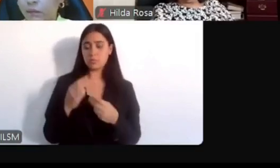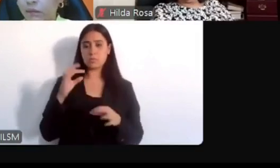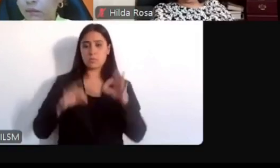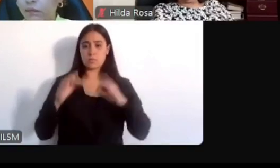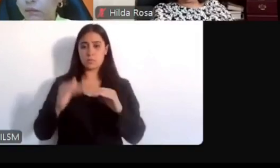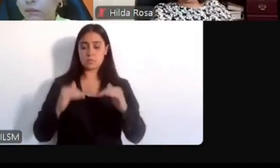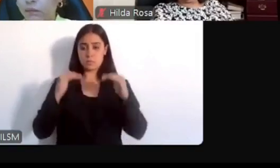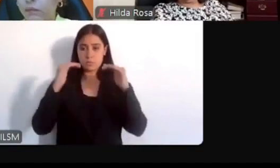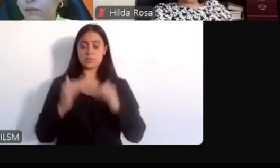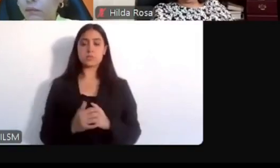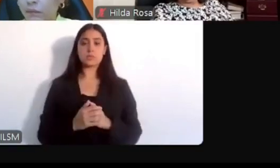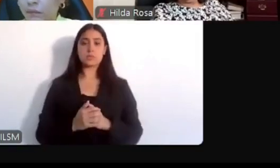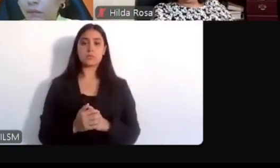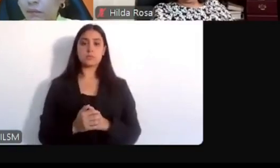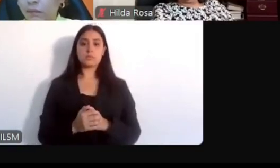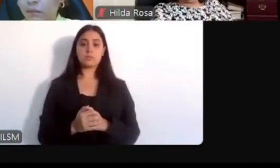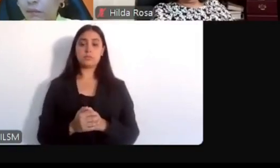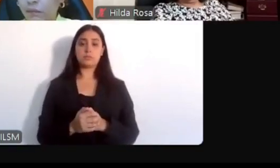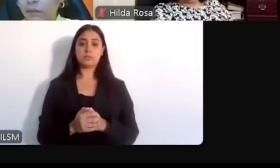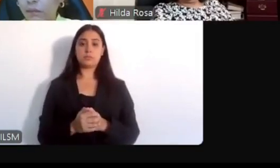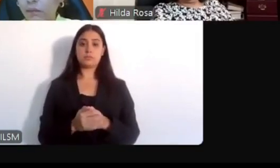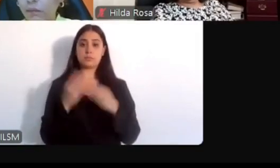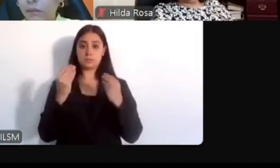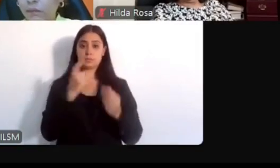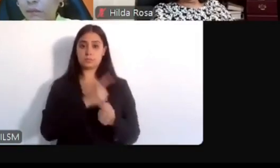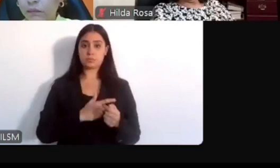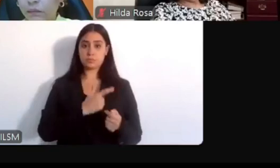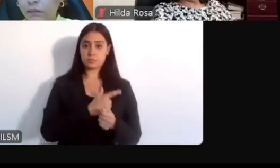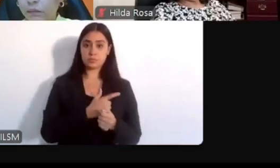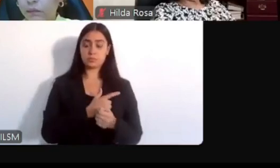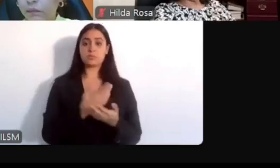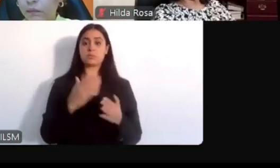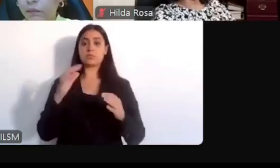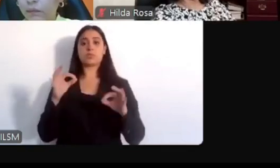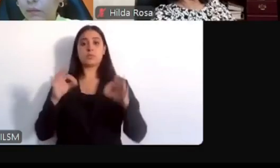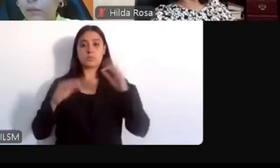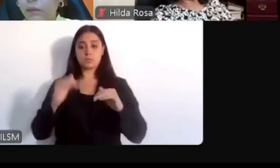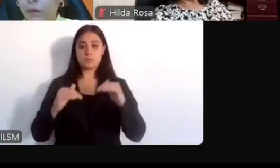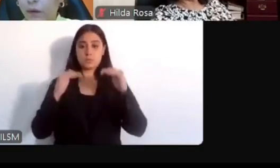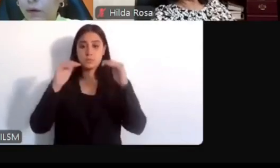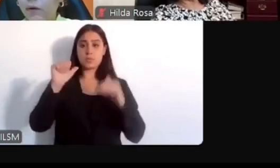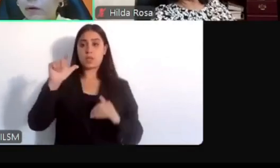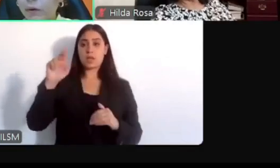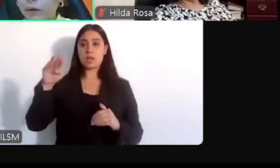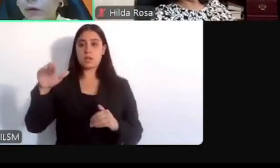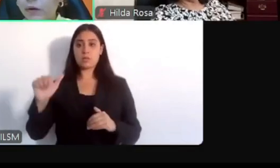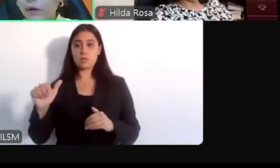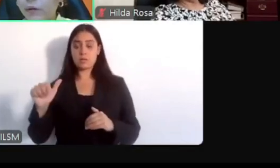Inés betancur con gusto magistrada magistrada ponente almel Eugenio